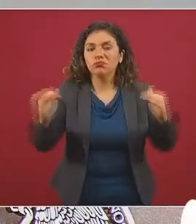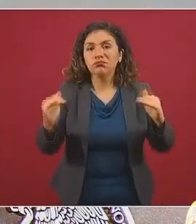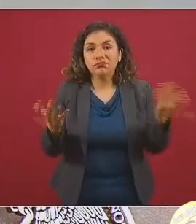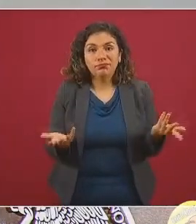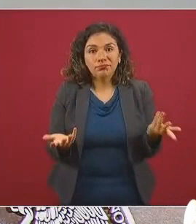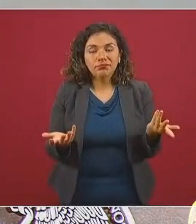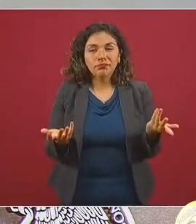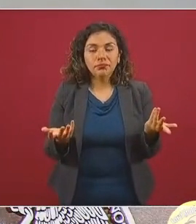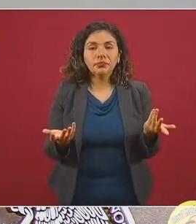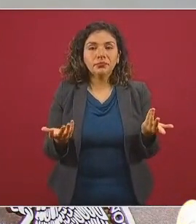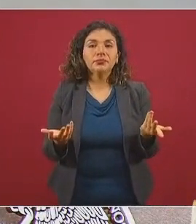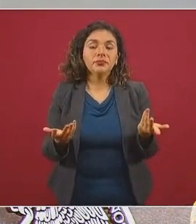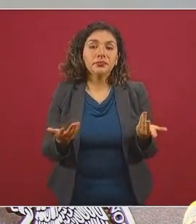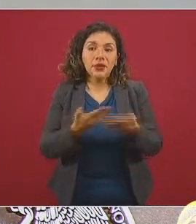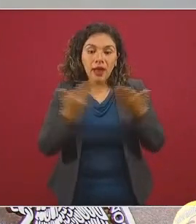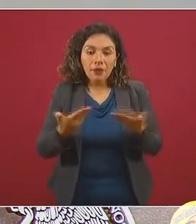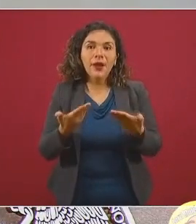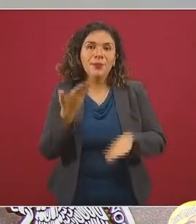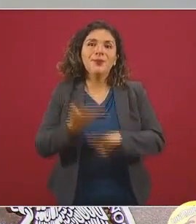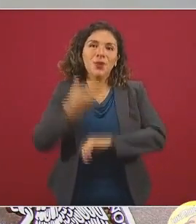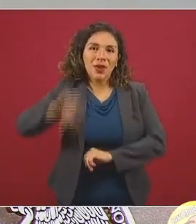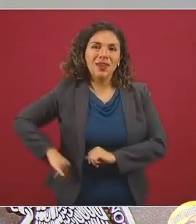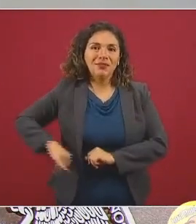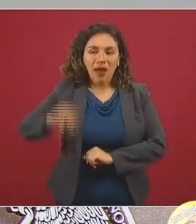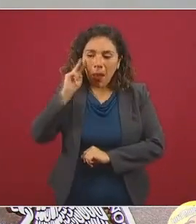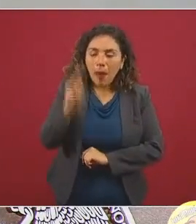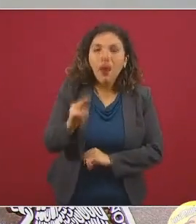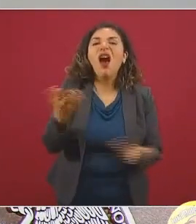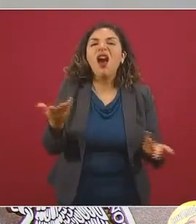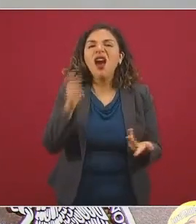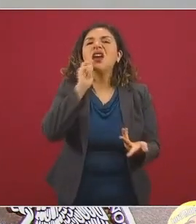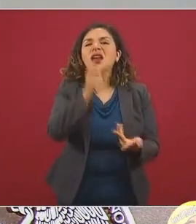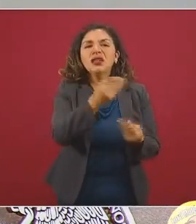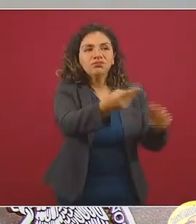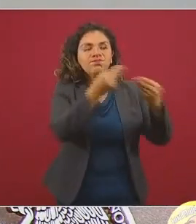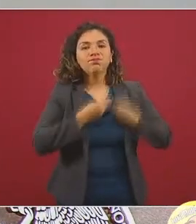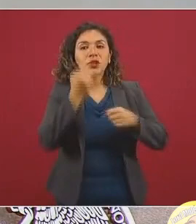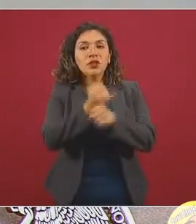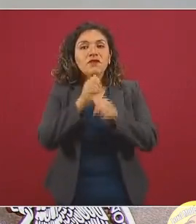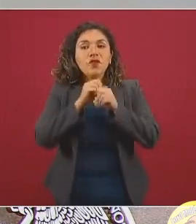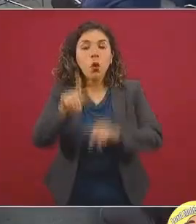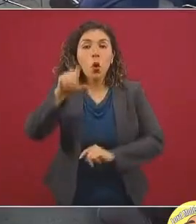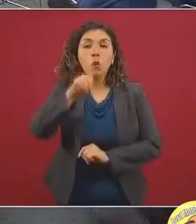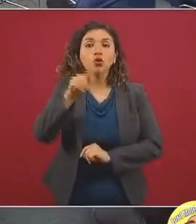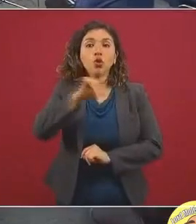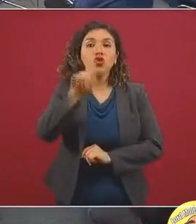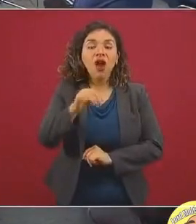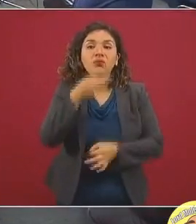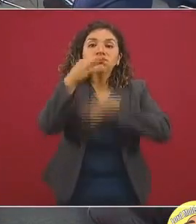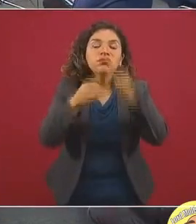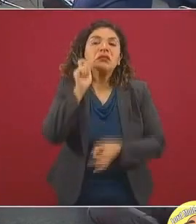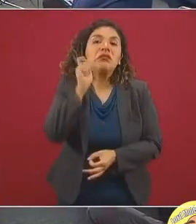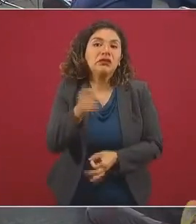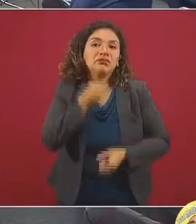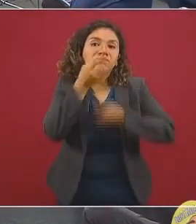Entonces sí va a ser muy interesante lo que informe el señor Lozoya. Mi primera pregunta,